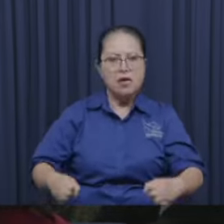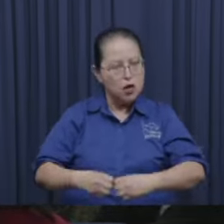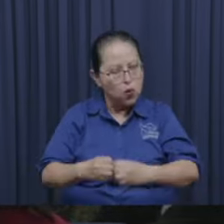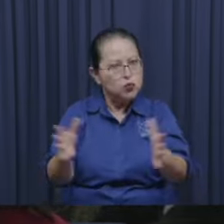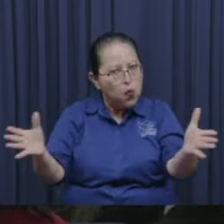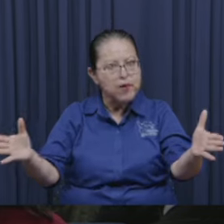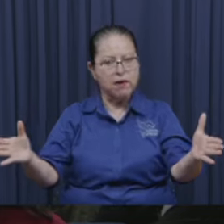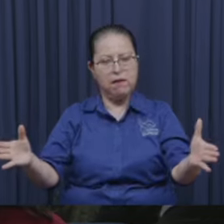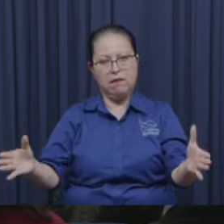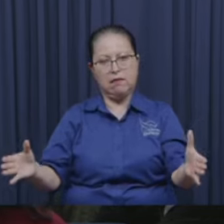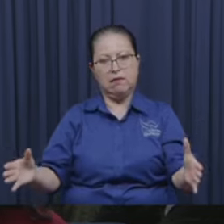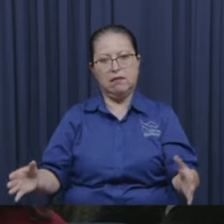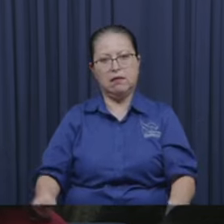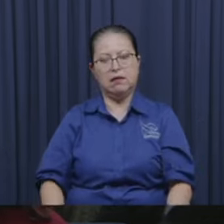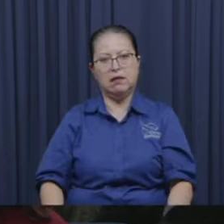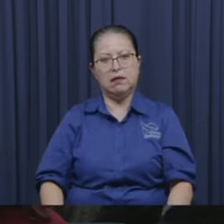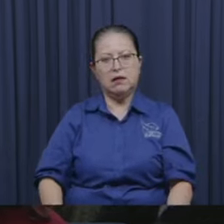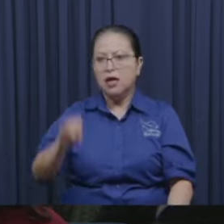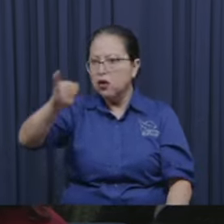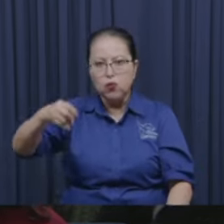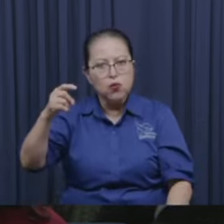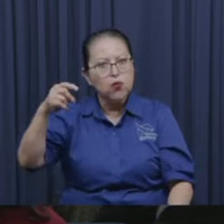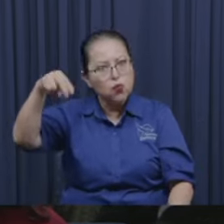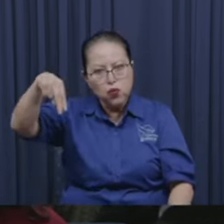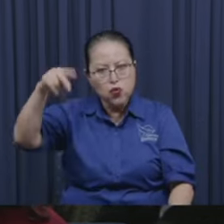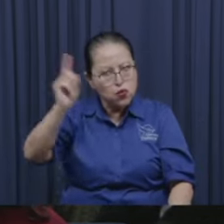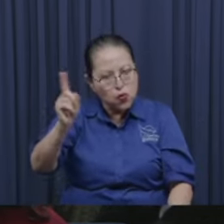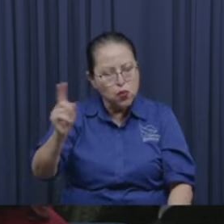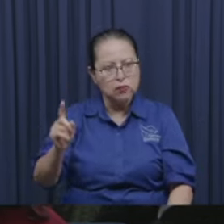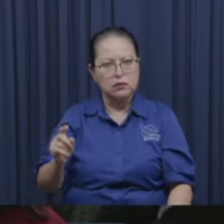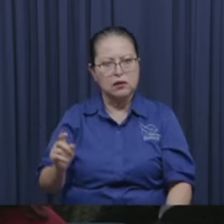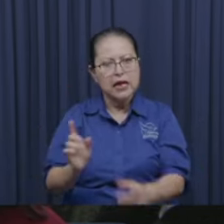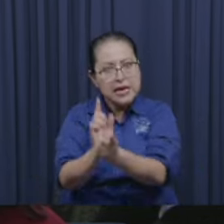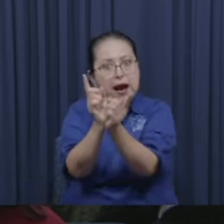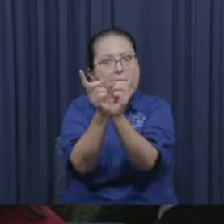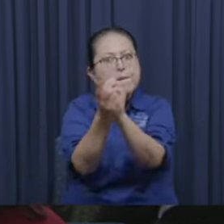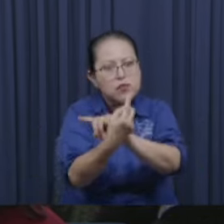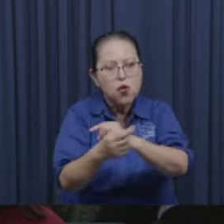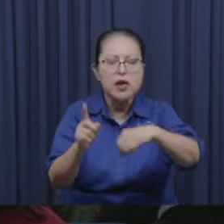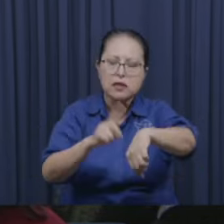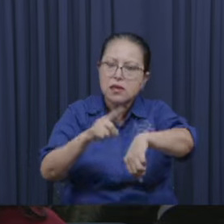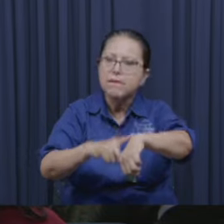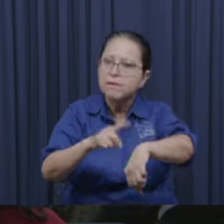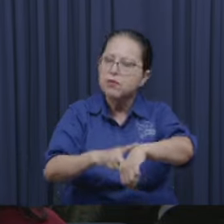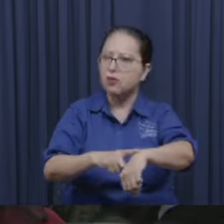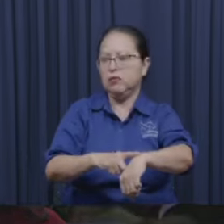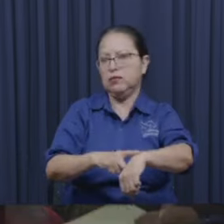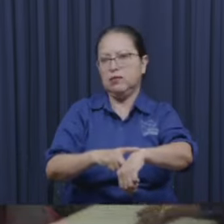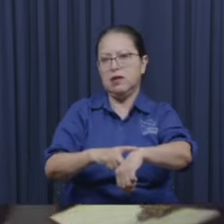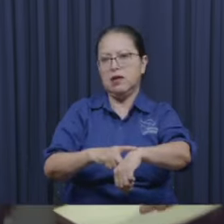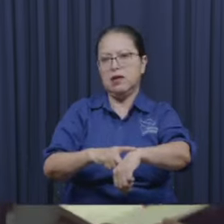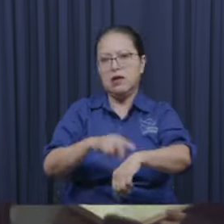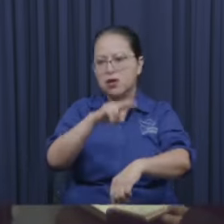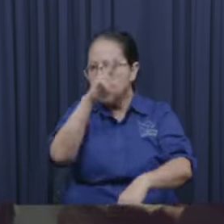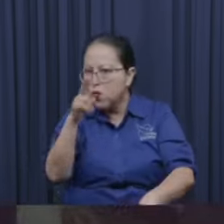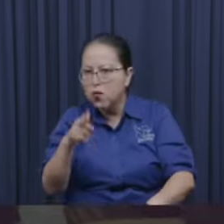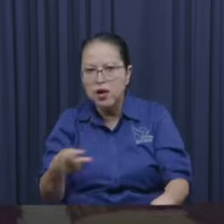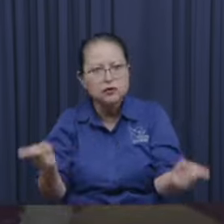junio pero pero entonces como cambió algo lo que nunca había sucedido estamos